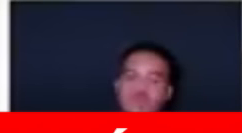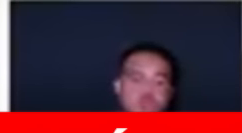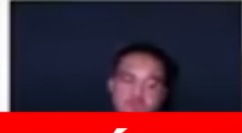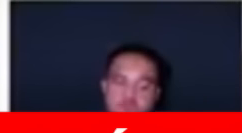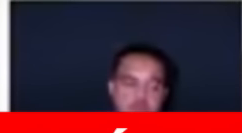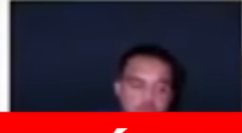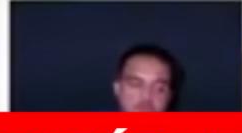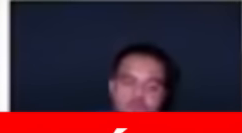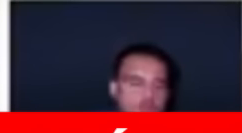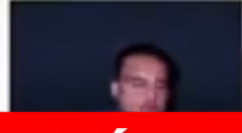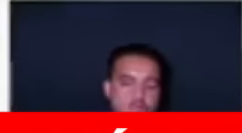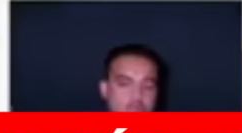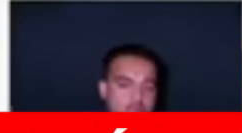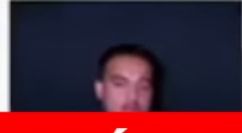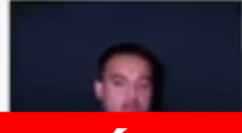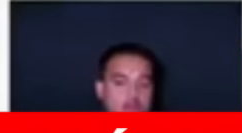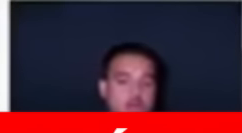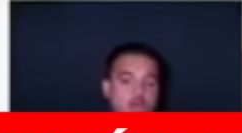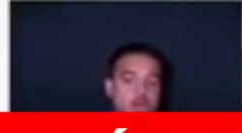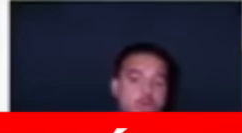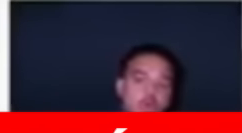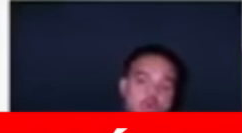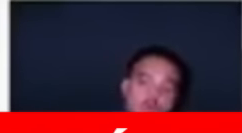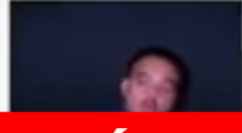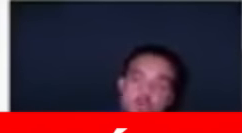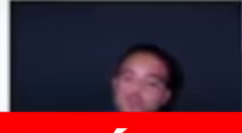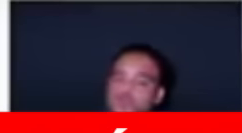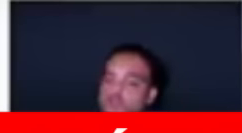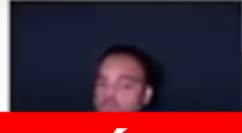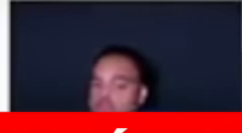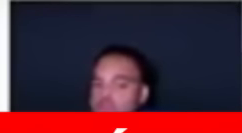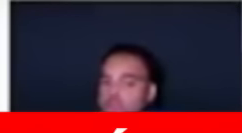ni recetas mágicas. Una de dos,